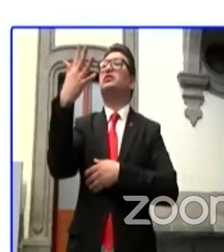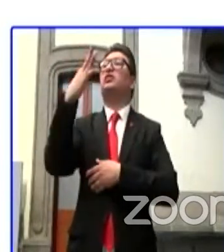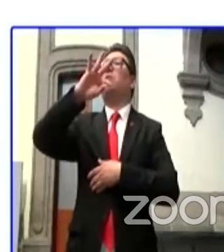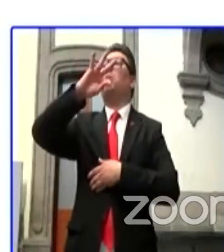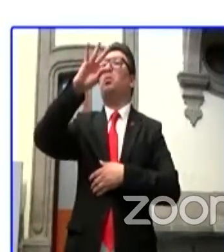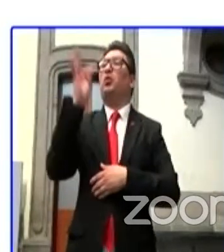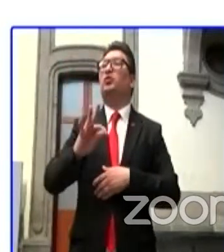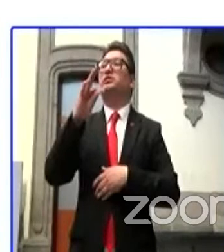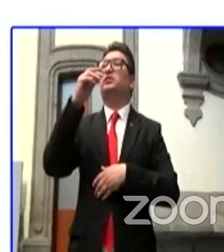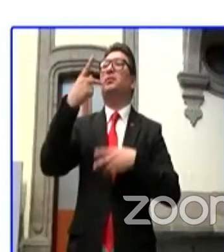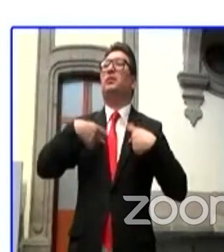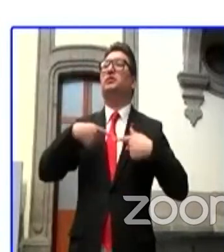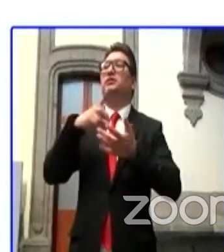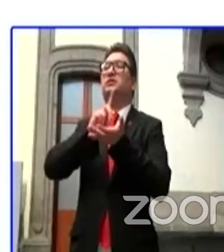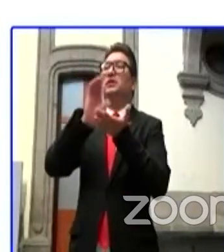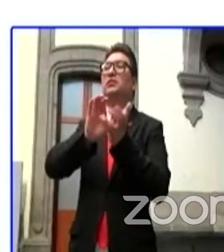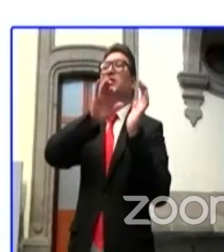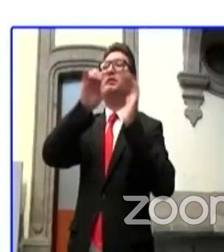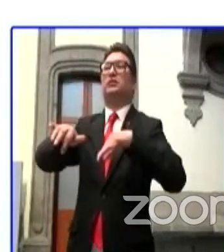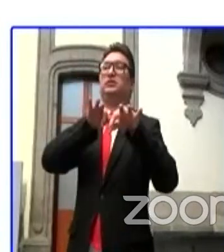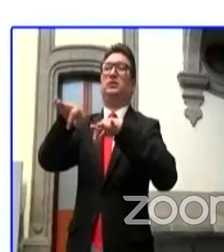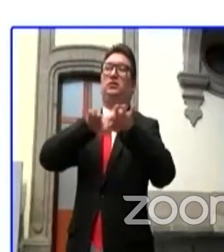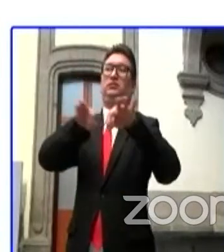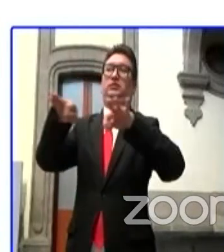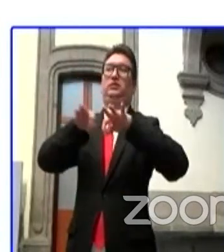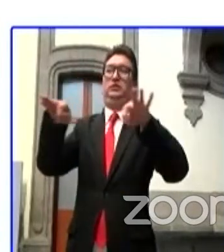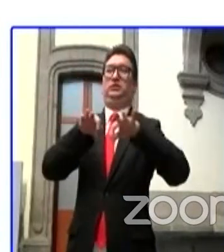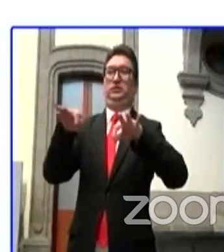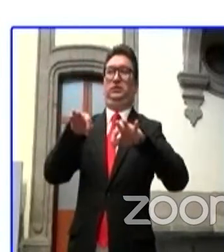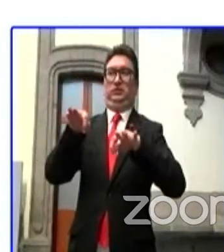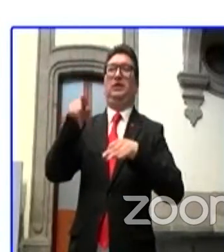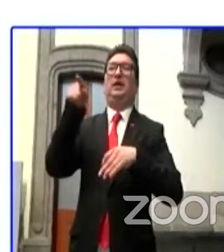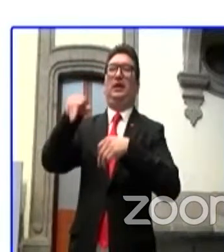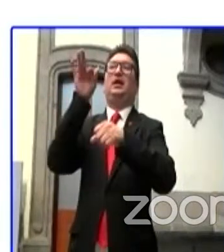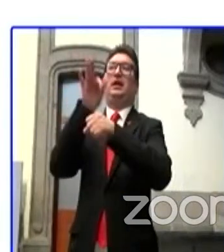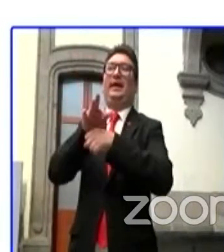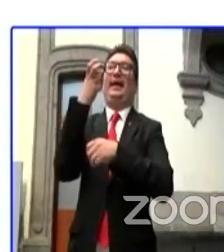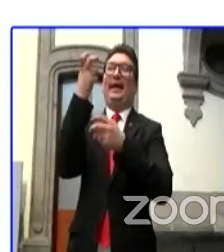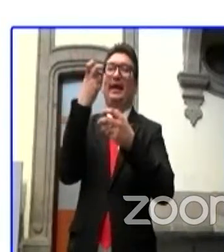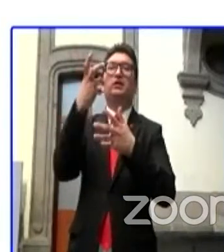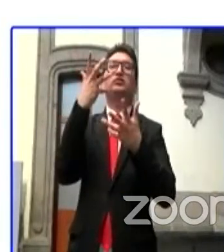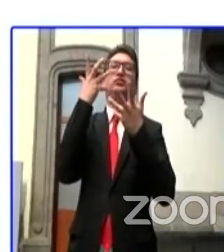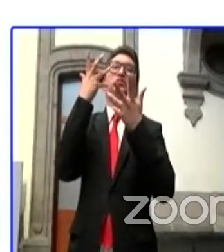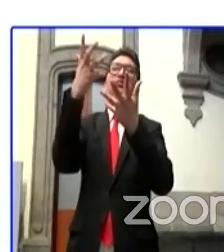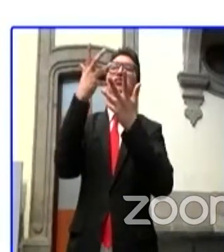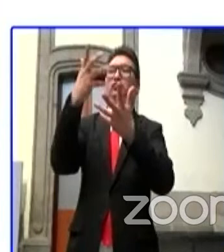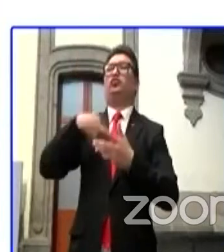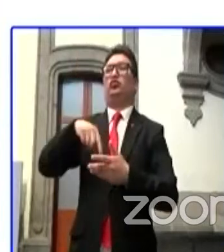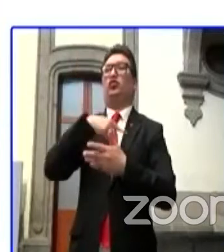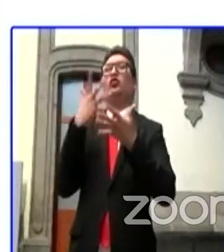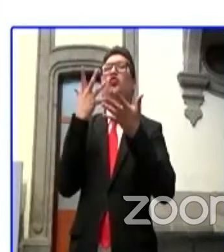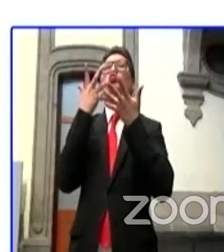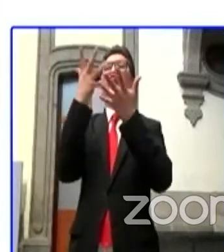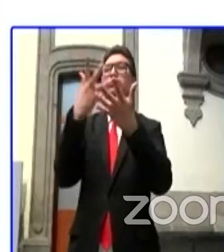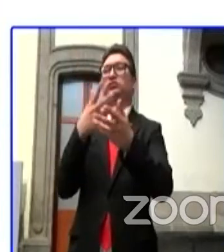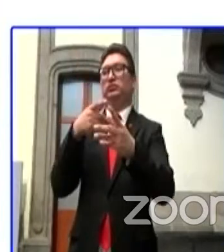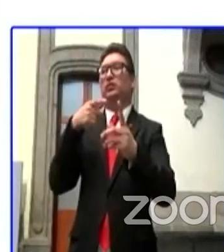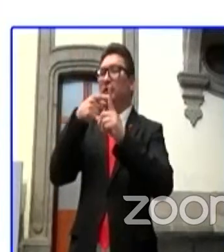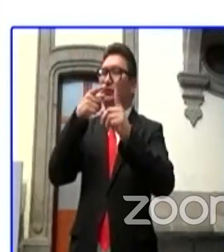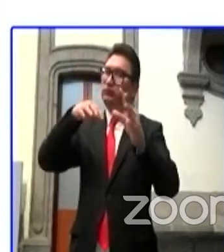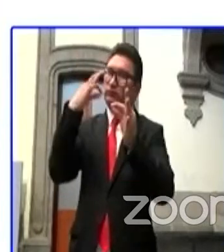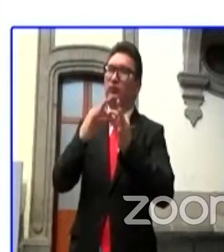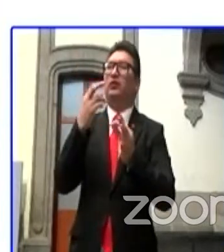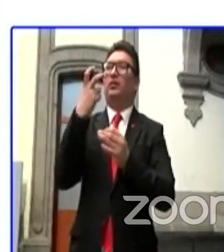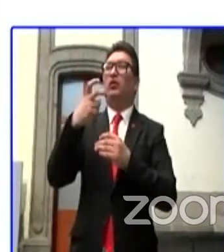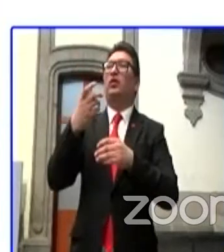su plantilla laboral a personas con discapacidad. Ese es el reto mayor que nosotros tenemos. Queremos que realmente el